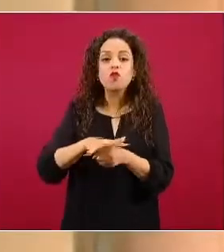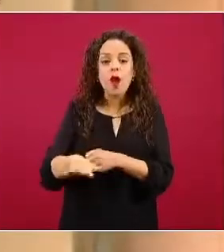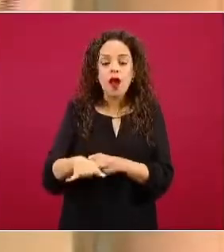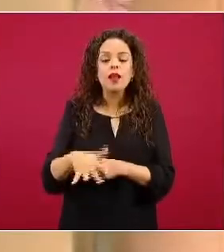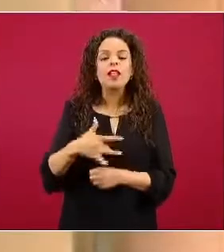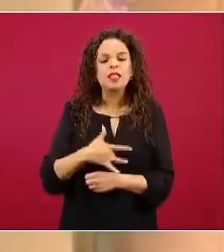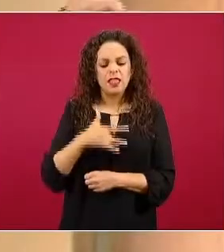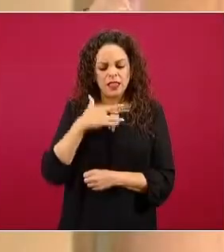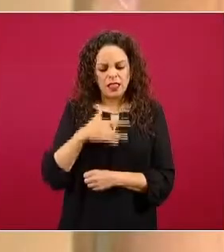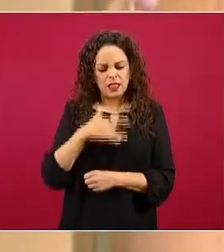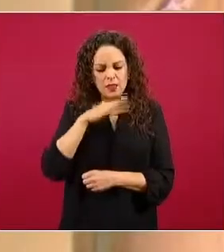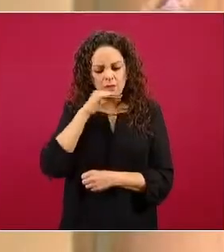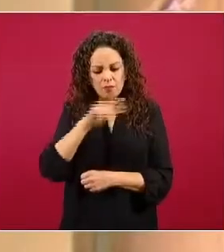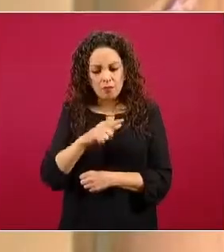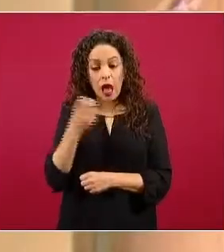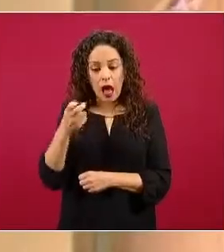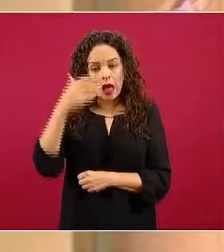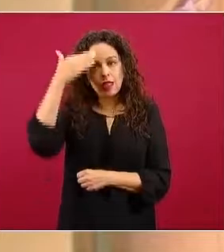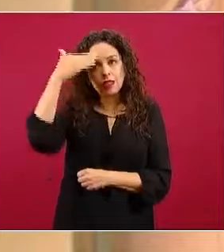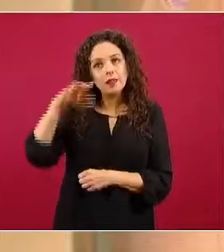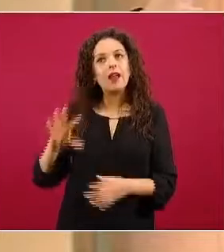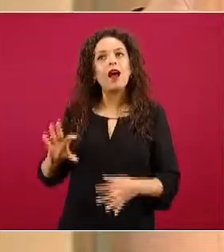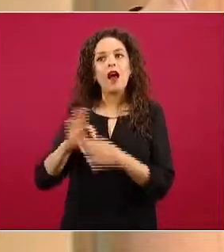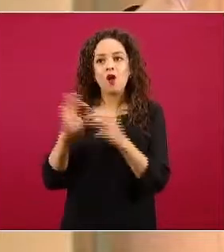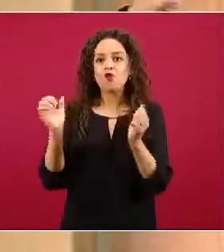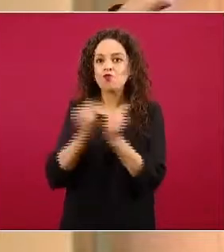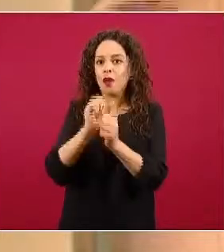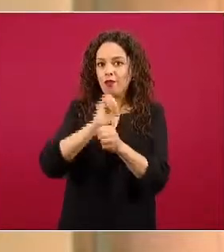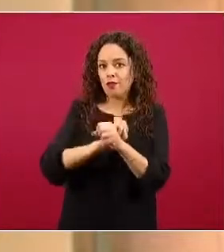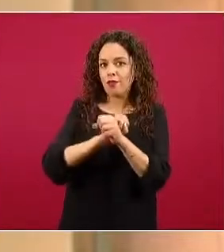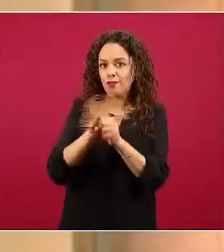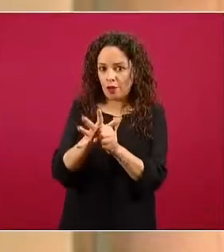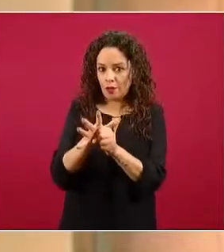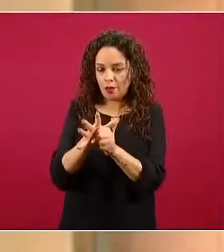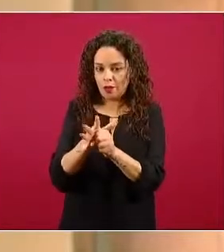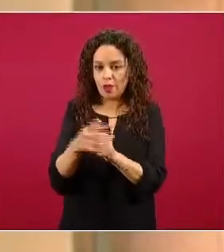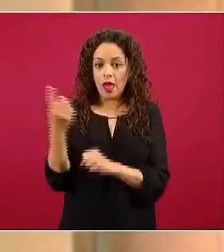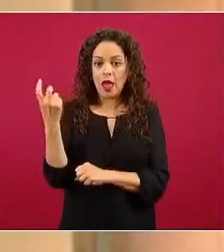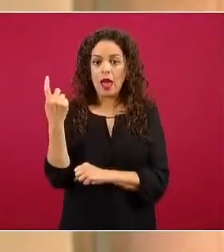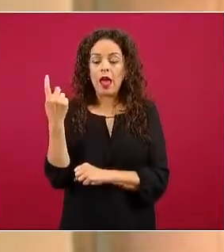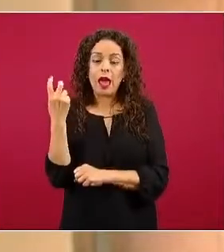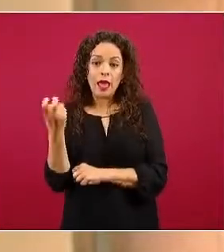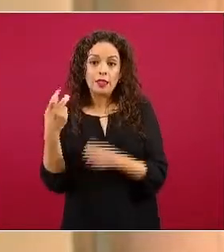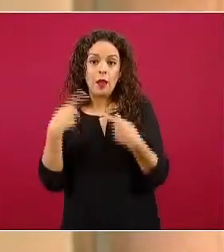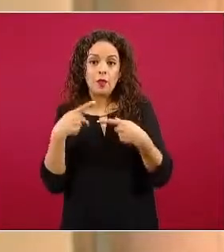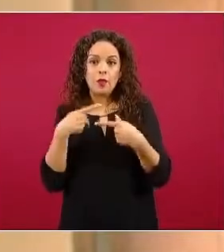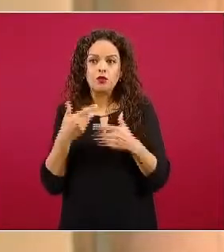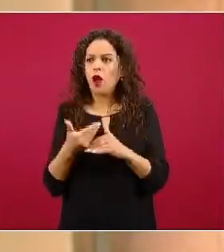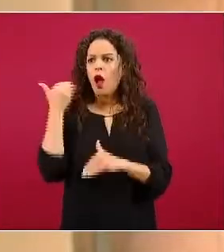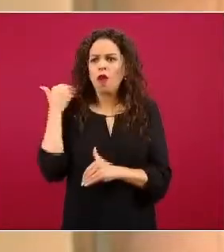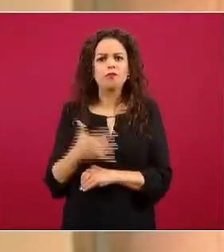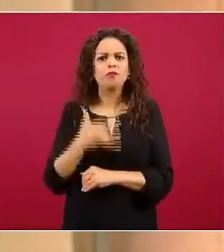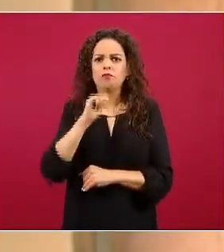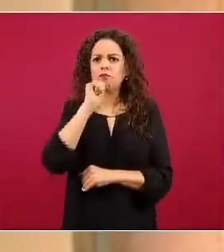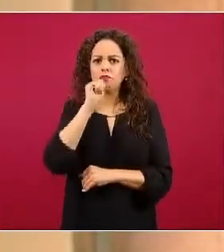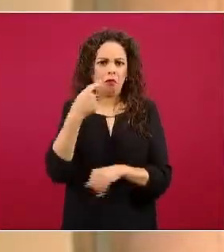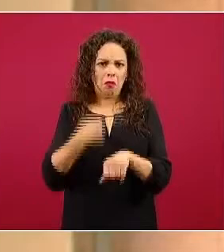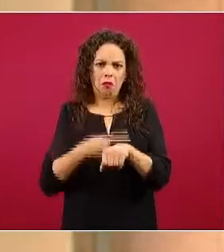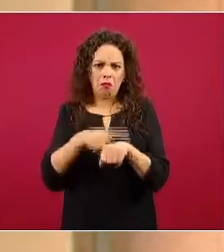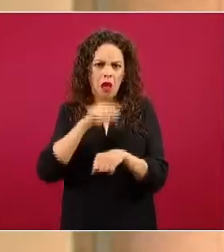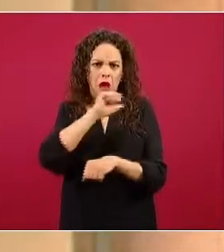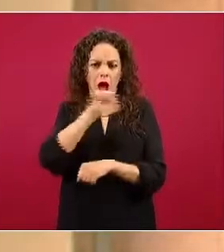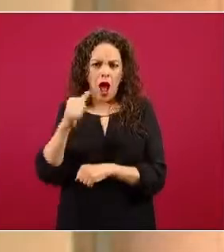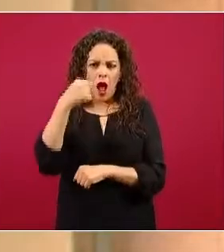COVID, aquellas personas que no presentaban en ese momento una enfermedad respiratoria, y